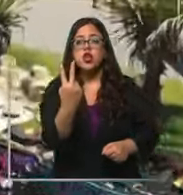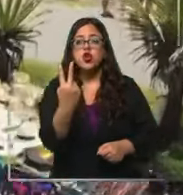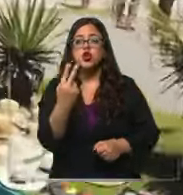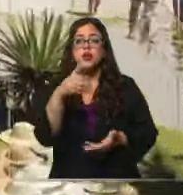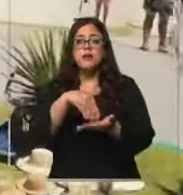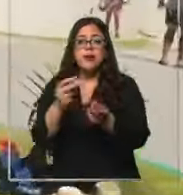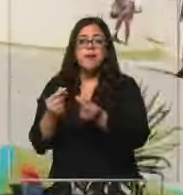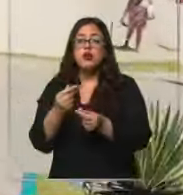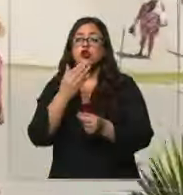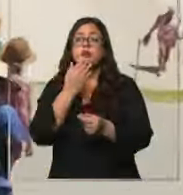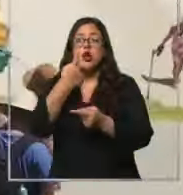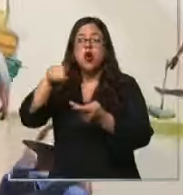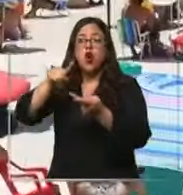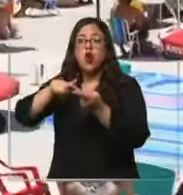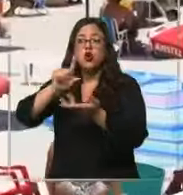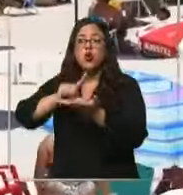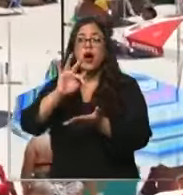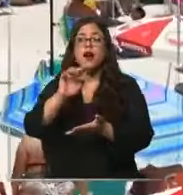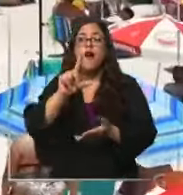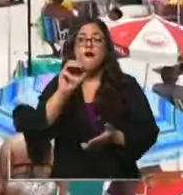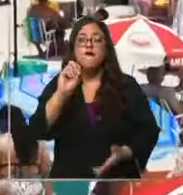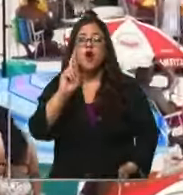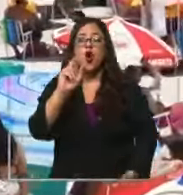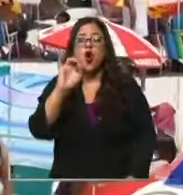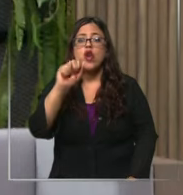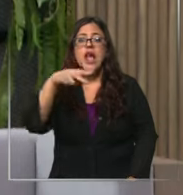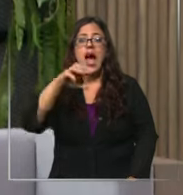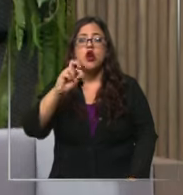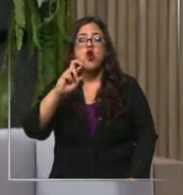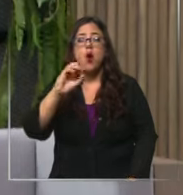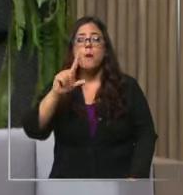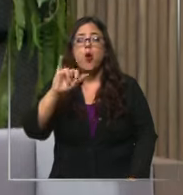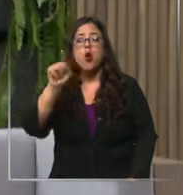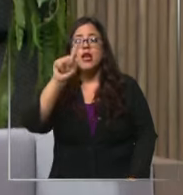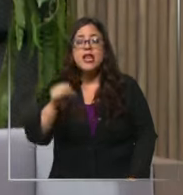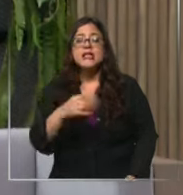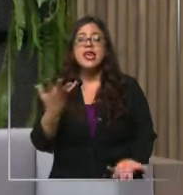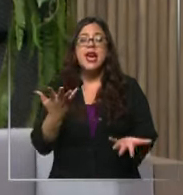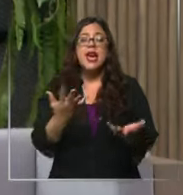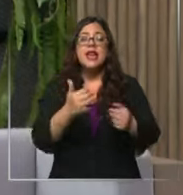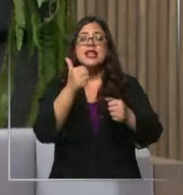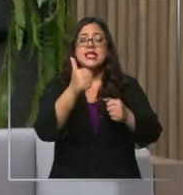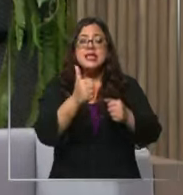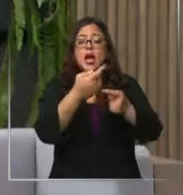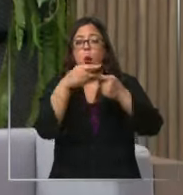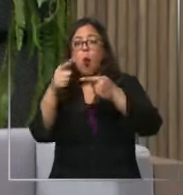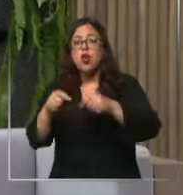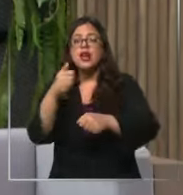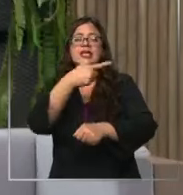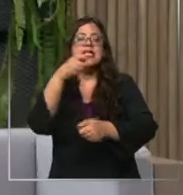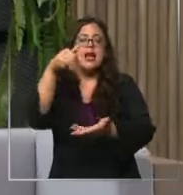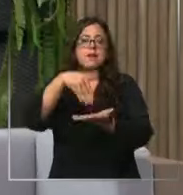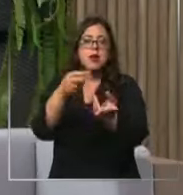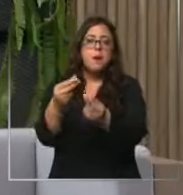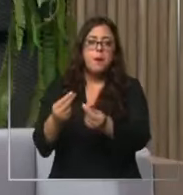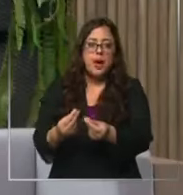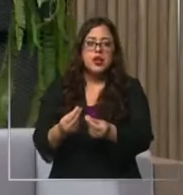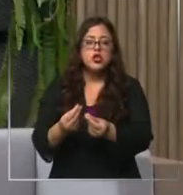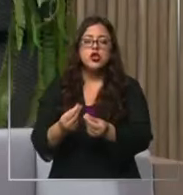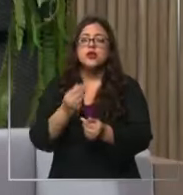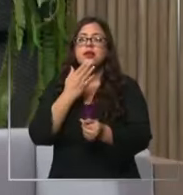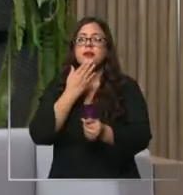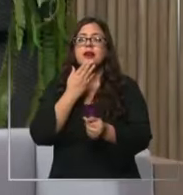Florianópolis. Lo pueden encontrar desde 6 cuotas sin interés de 100 mil pesos. ¿Ya? Ahora, si hablamos de destinos nacionales,